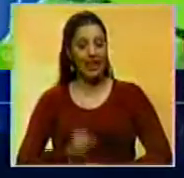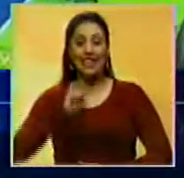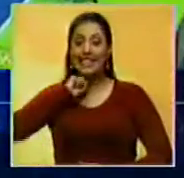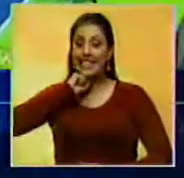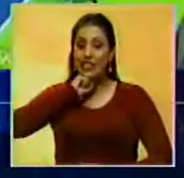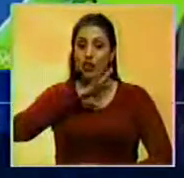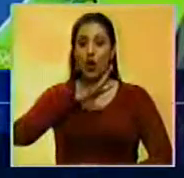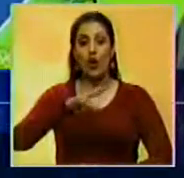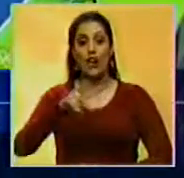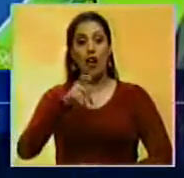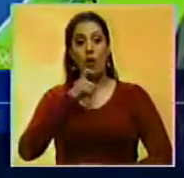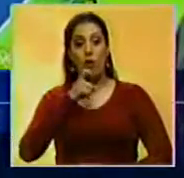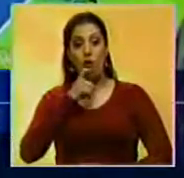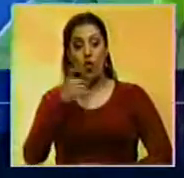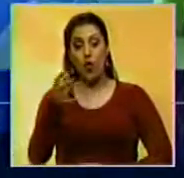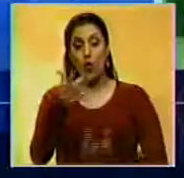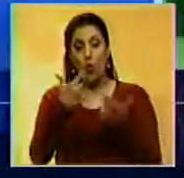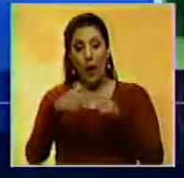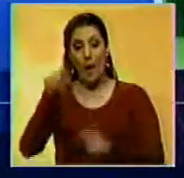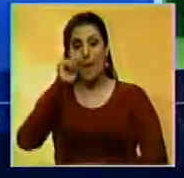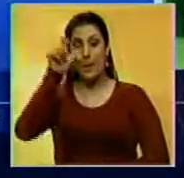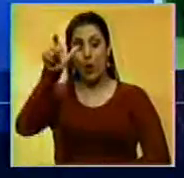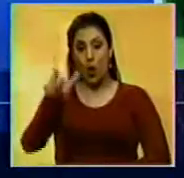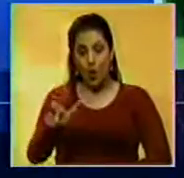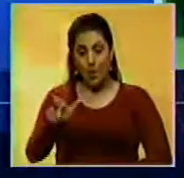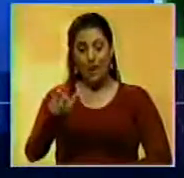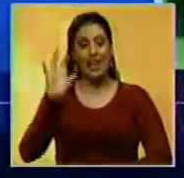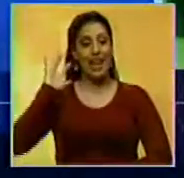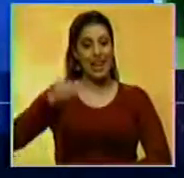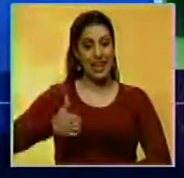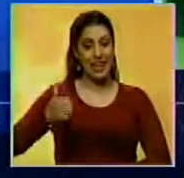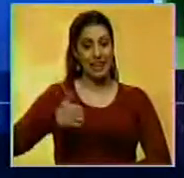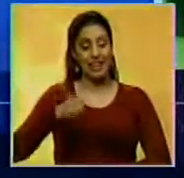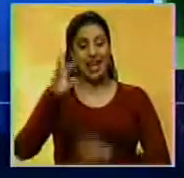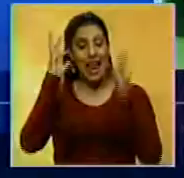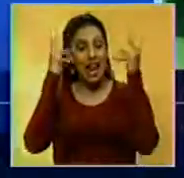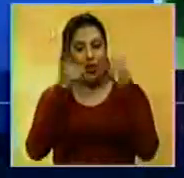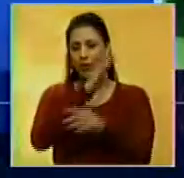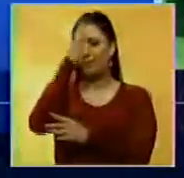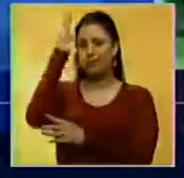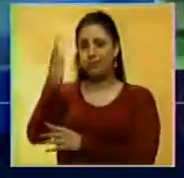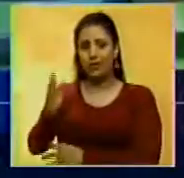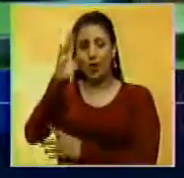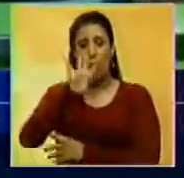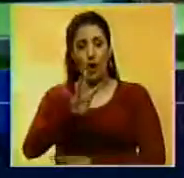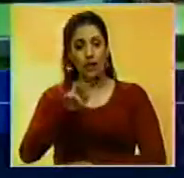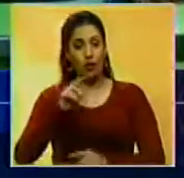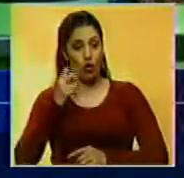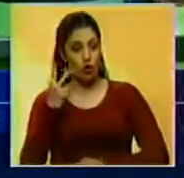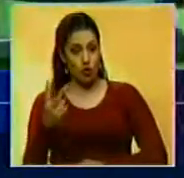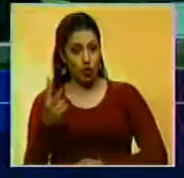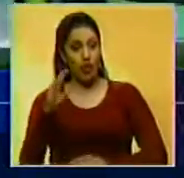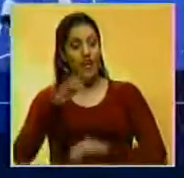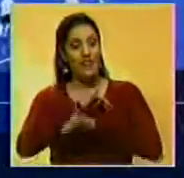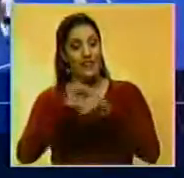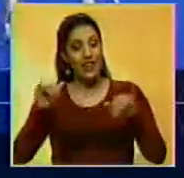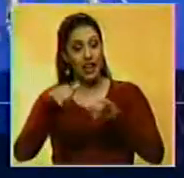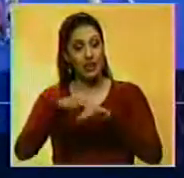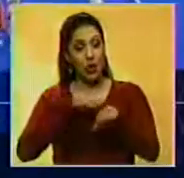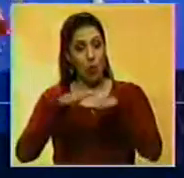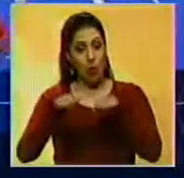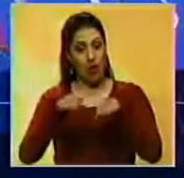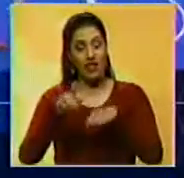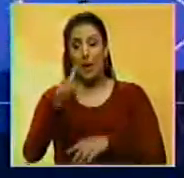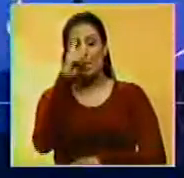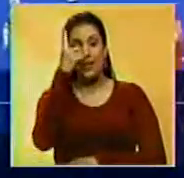Histórico oro para la selección masculina de hockey sobre césped de Argentina. Los Leones derrotaron a Bélgica 4-12 en la final este jueves y alcanzaron